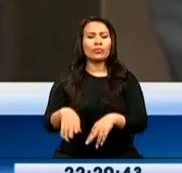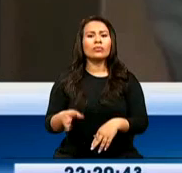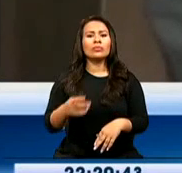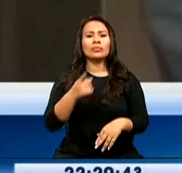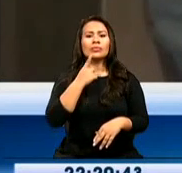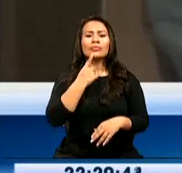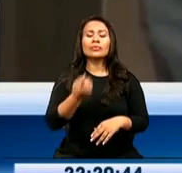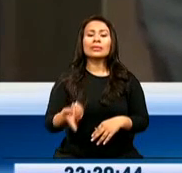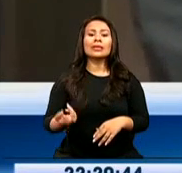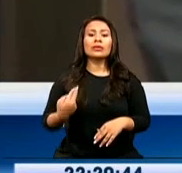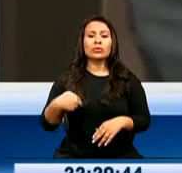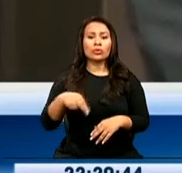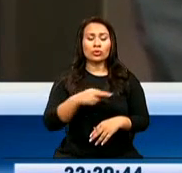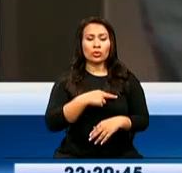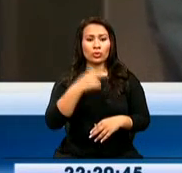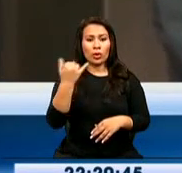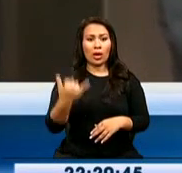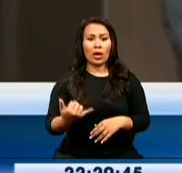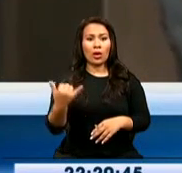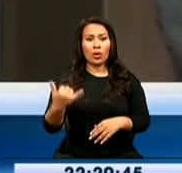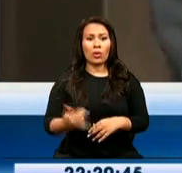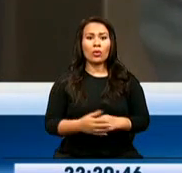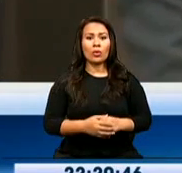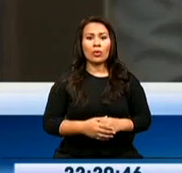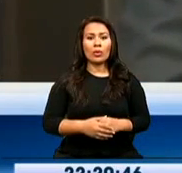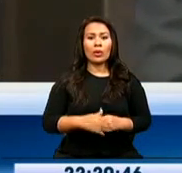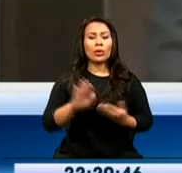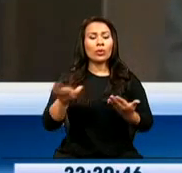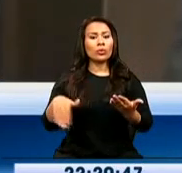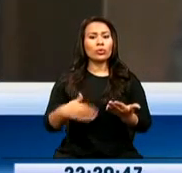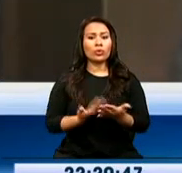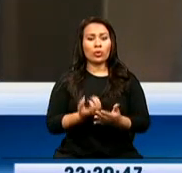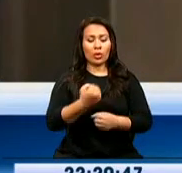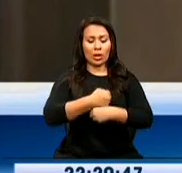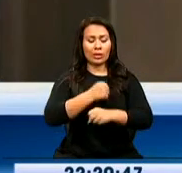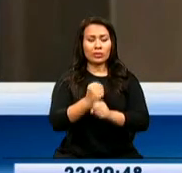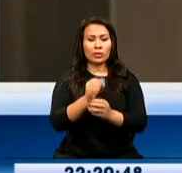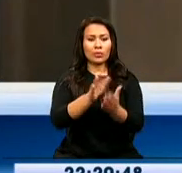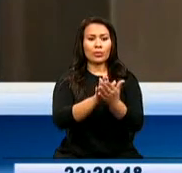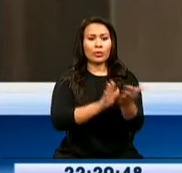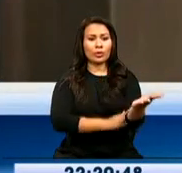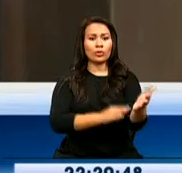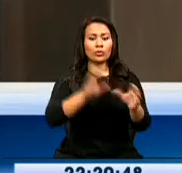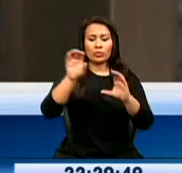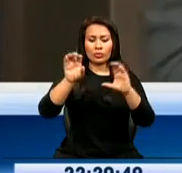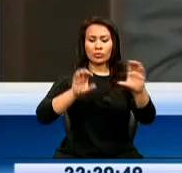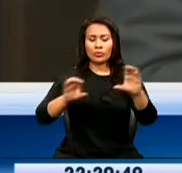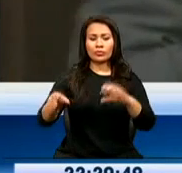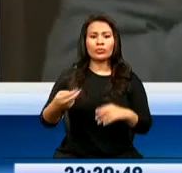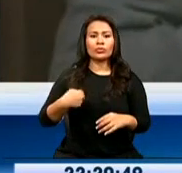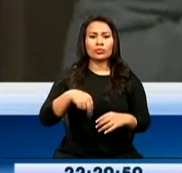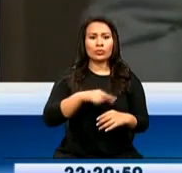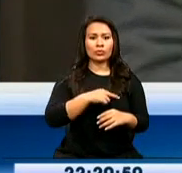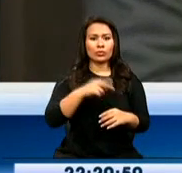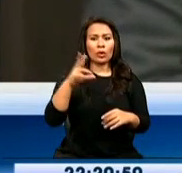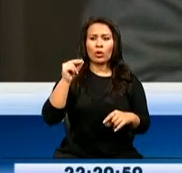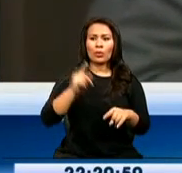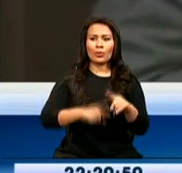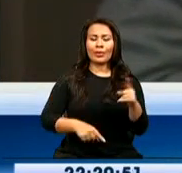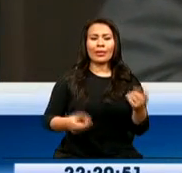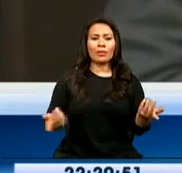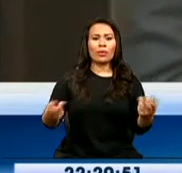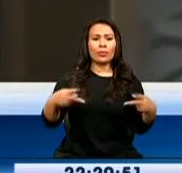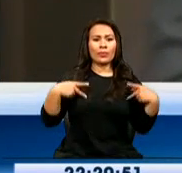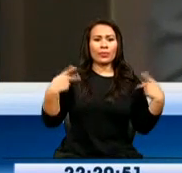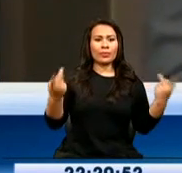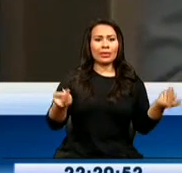organizado por regiones, en este momento le pone la constitución que esté organizado por provincias. Yo creo que democracia puede vivir sin restricciones,